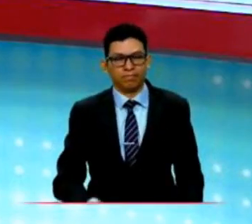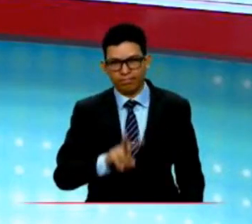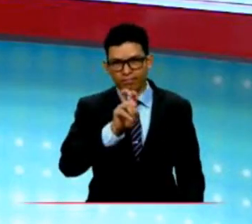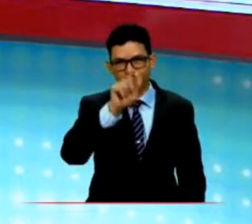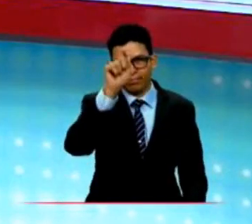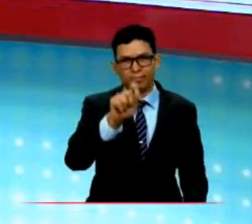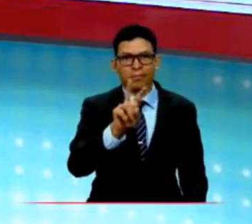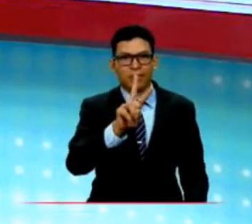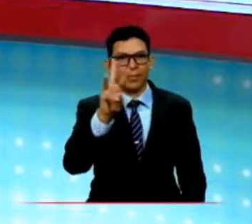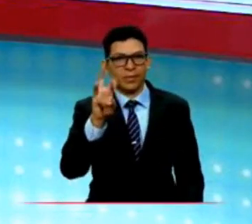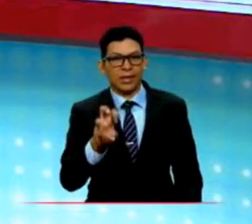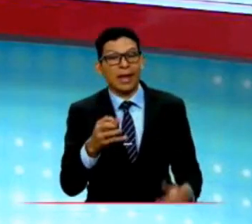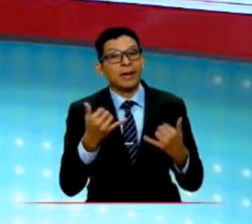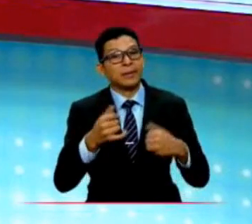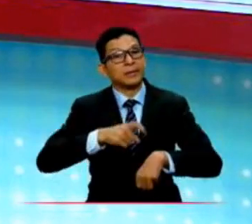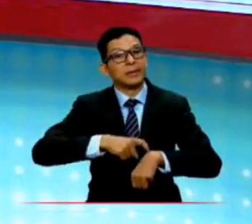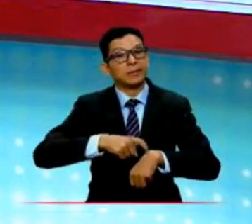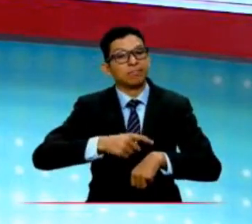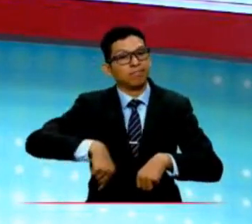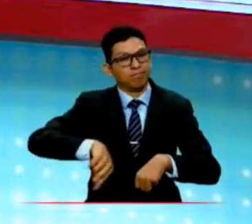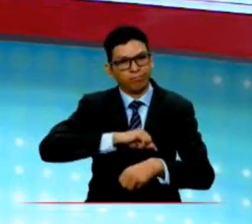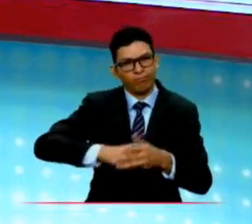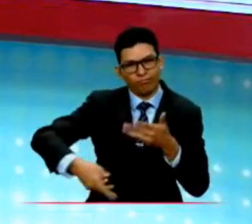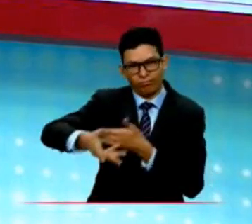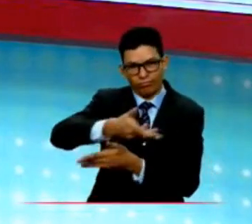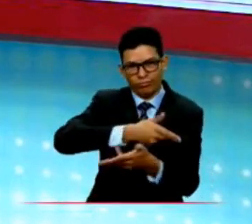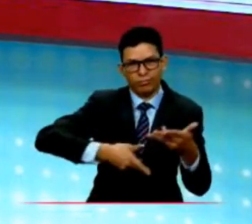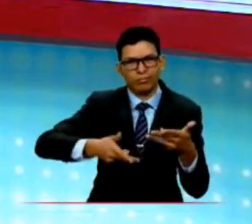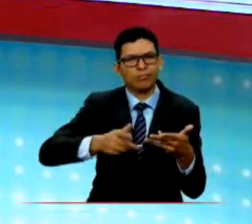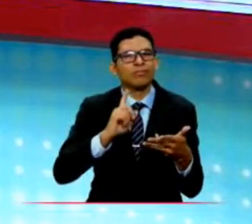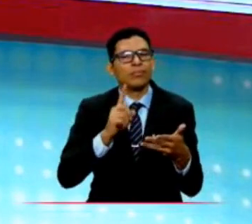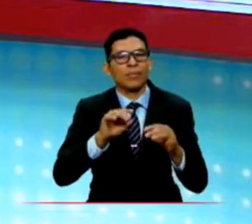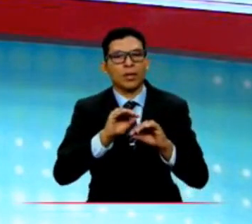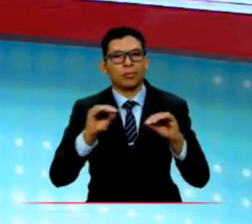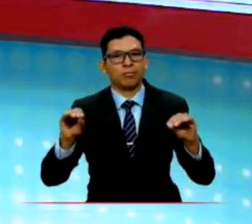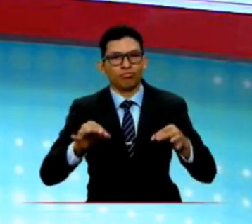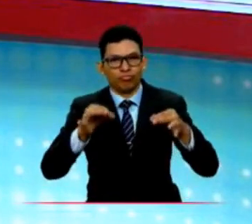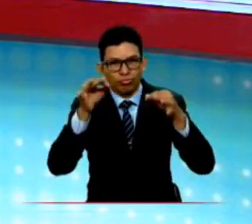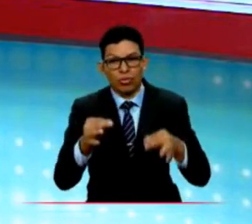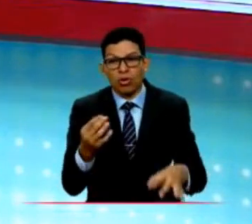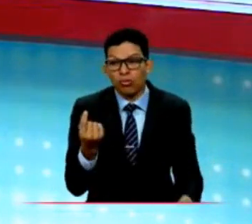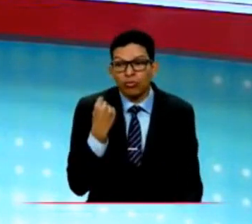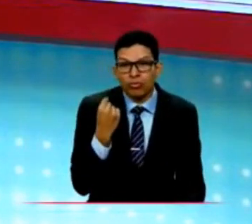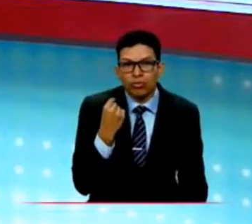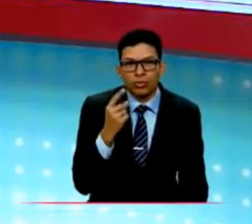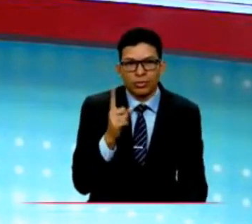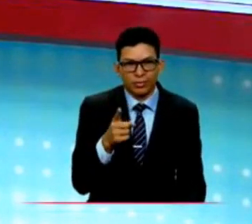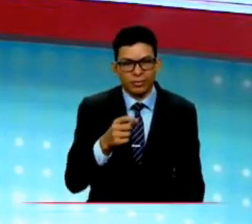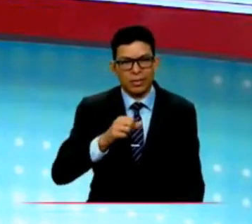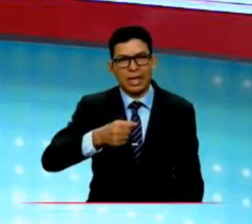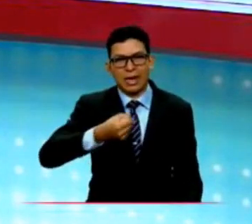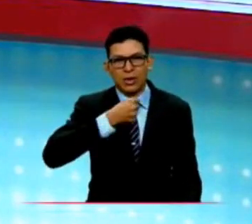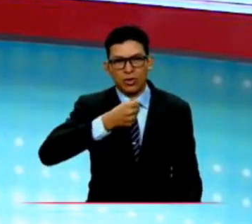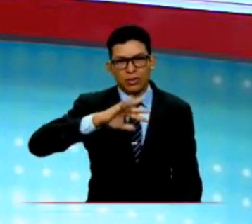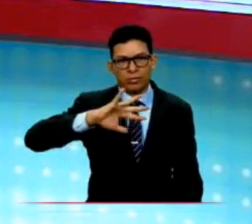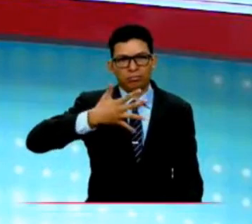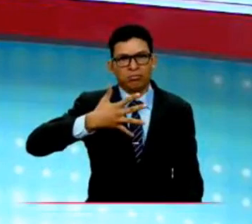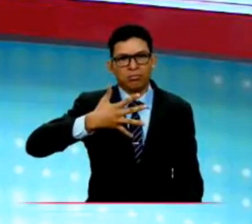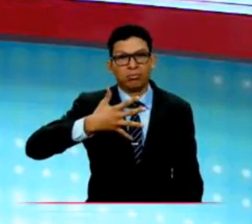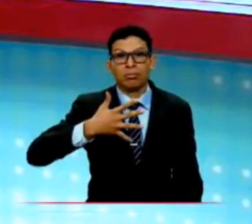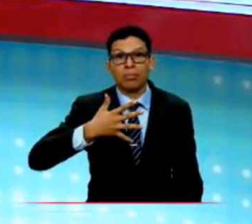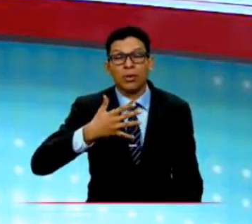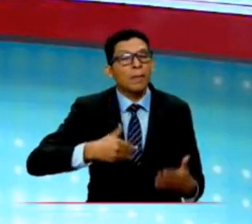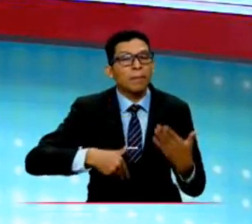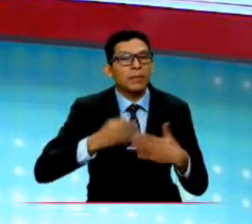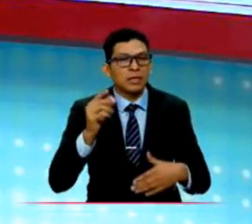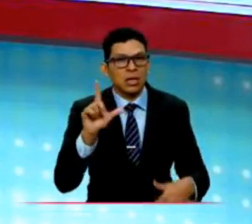7:28 de la mañana. A esta hora, Gigi, compartimos con nuestra audiencia el anuncio realizado en las últimas horas por Noti5, que dio a conocer que a